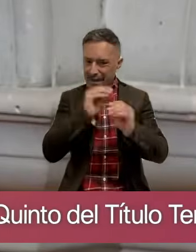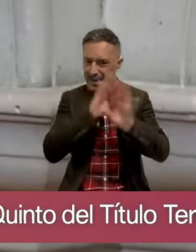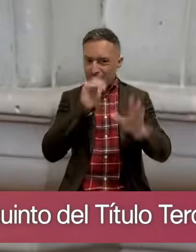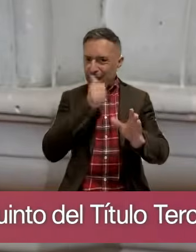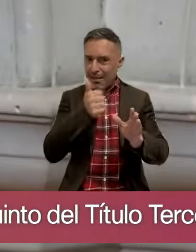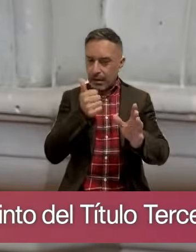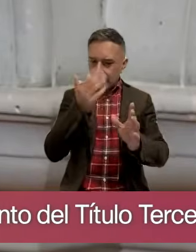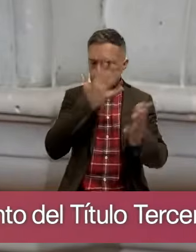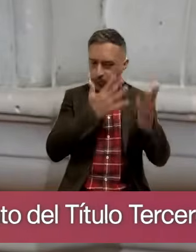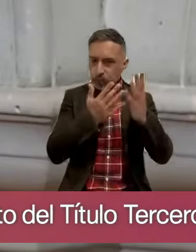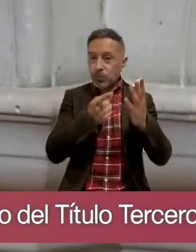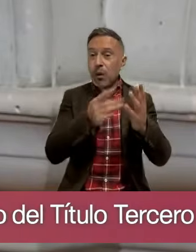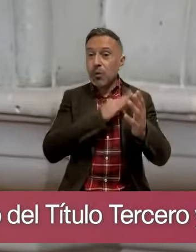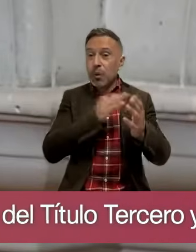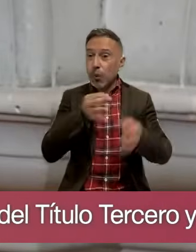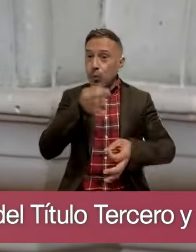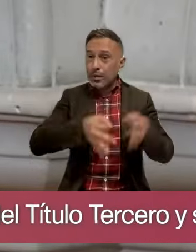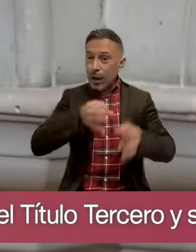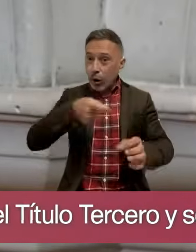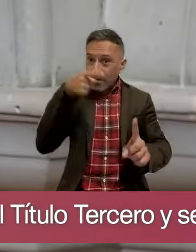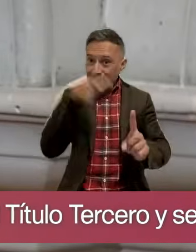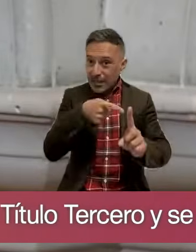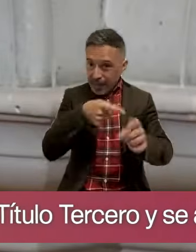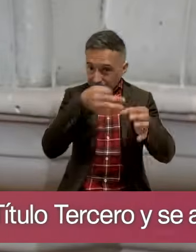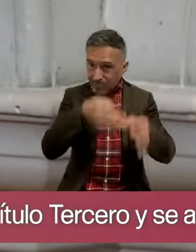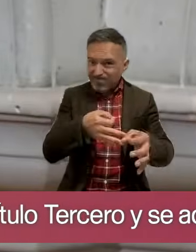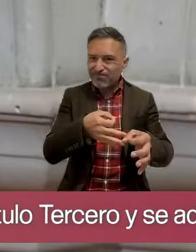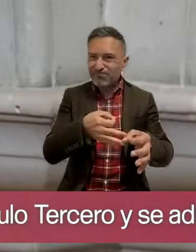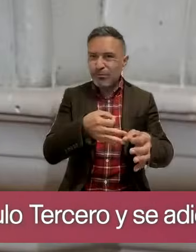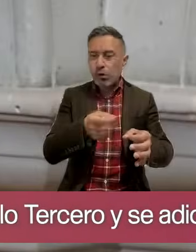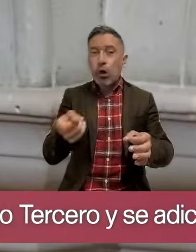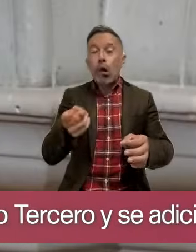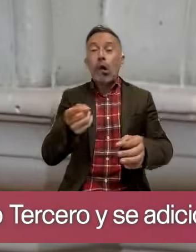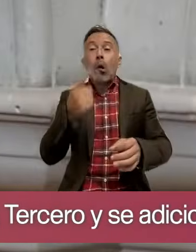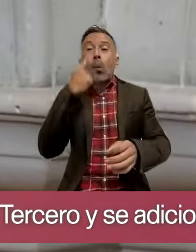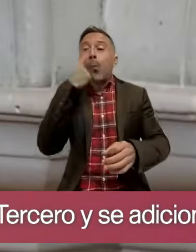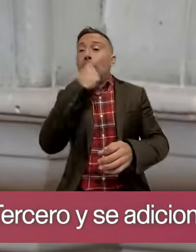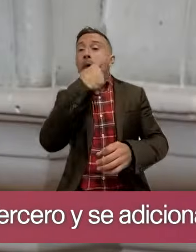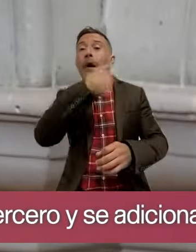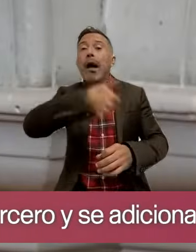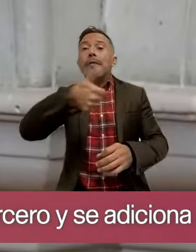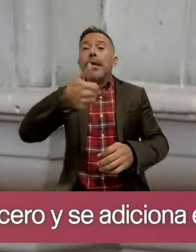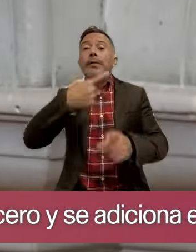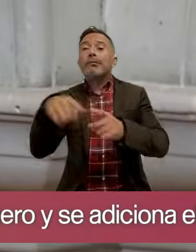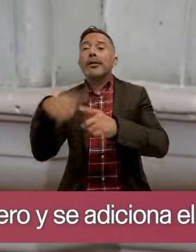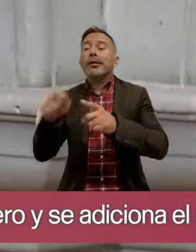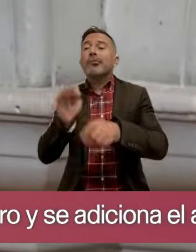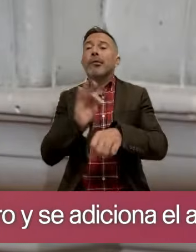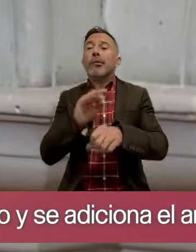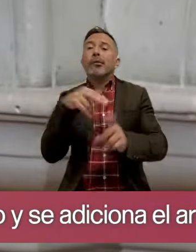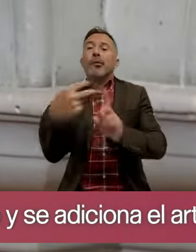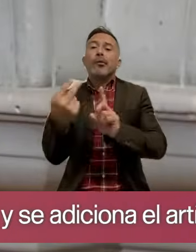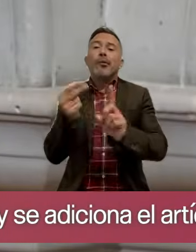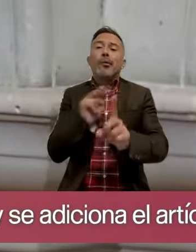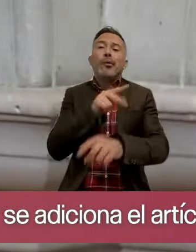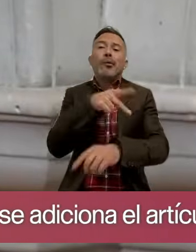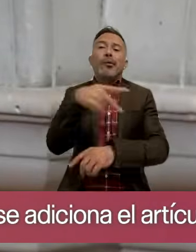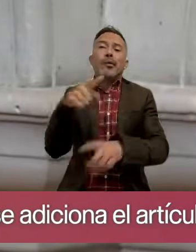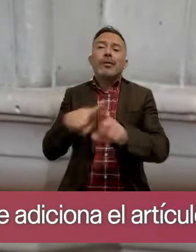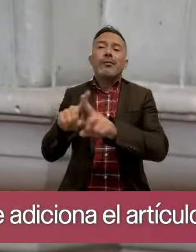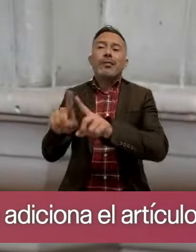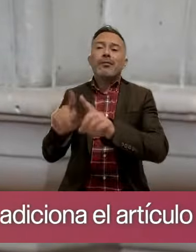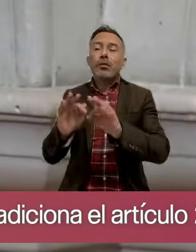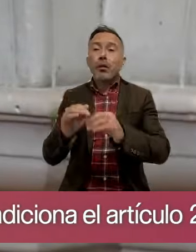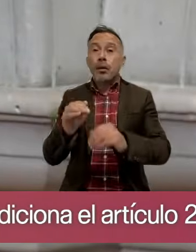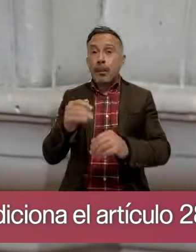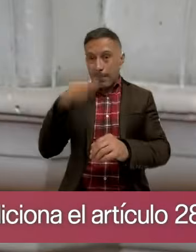juzgar de forma objetiva, sino de forma imparcial y subjetiva. No queremos pensar que por la irresponsabilidad